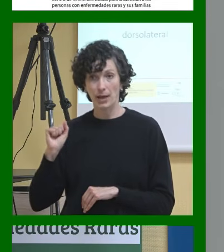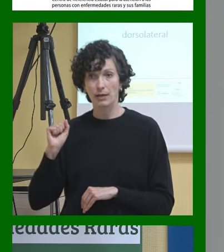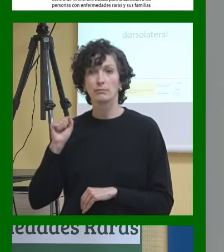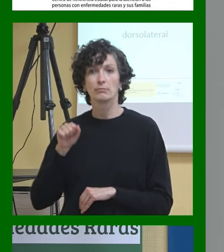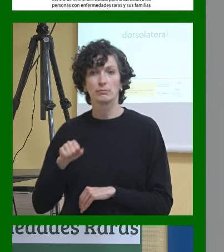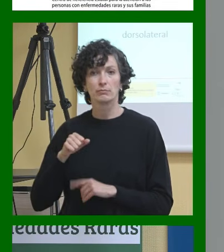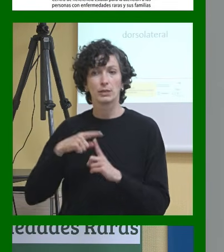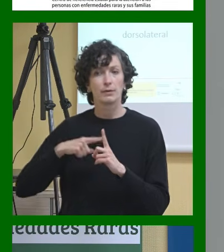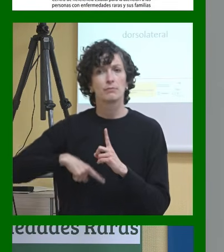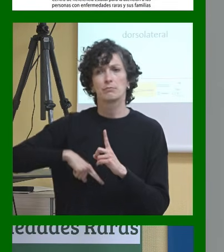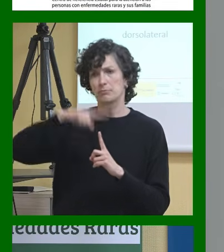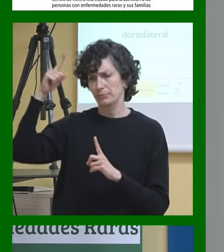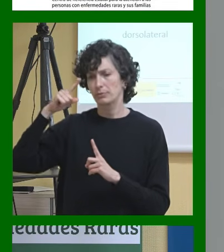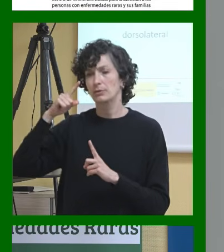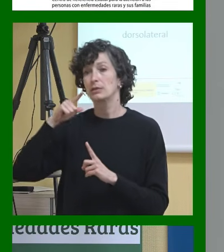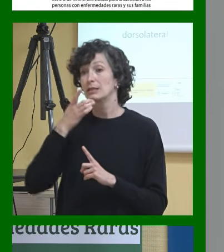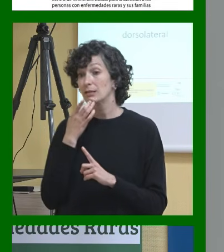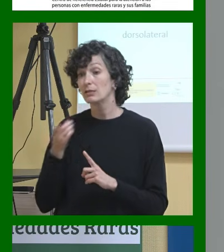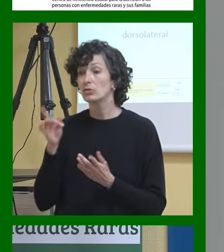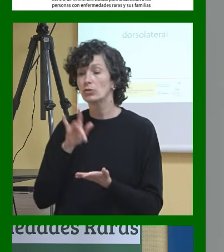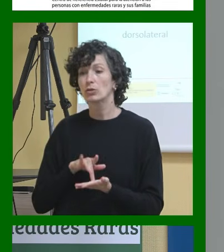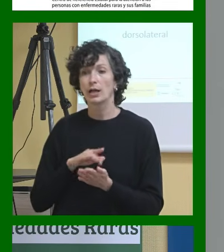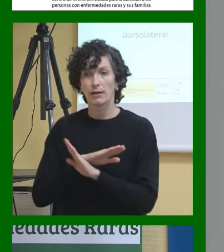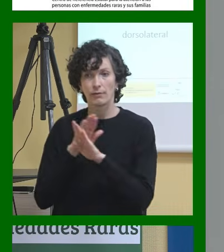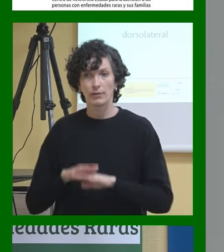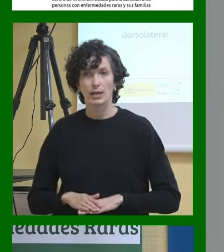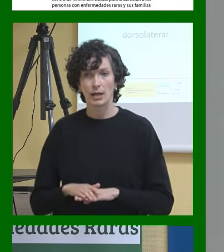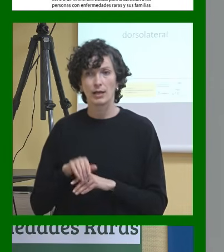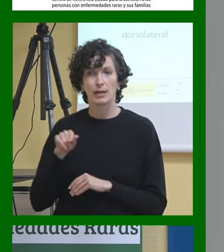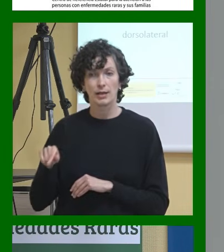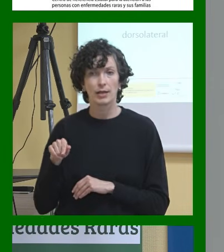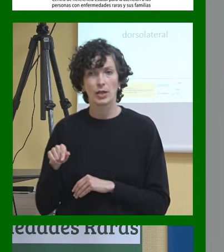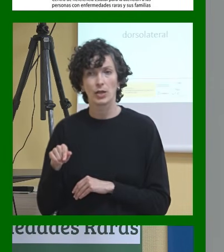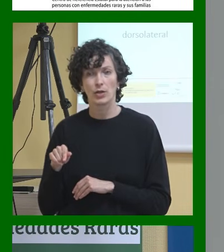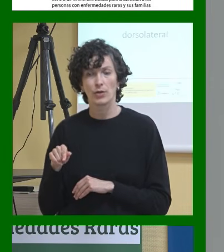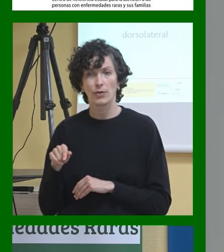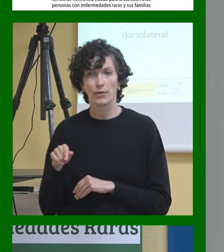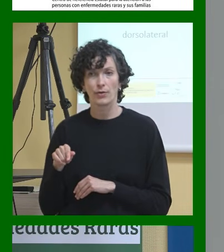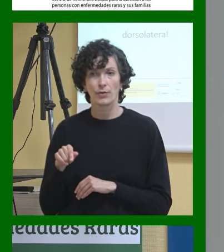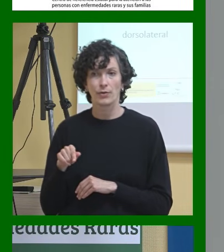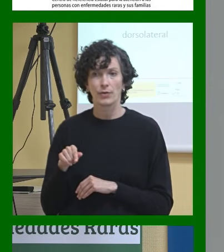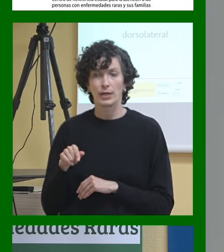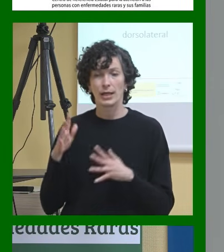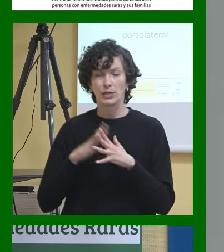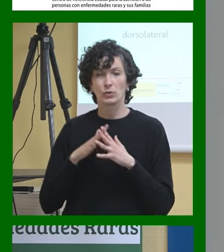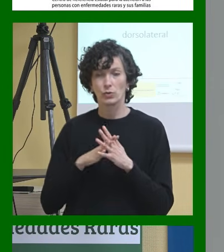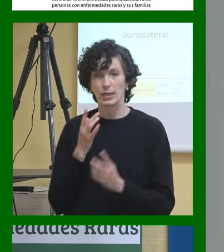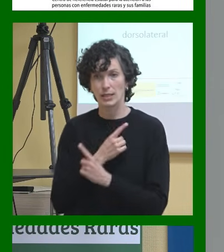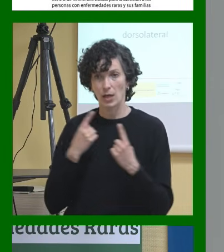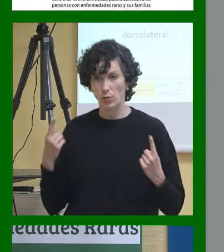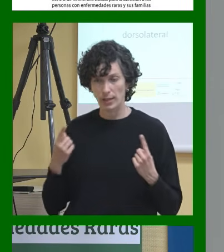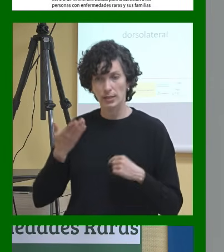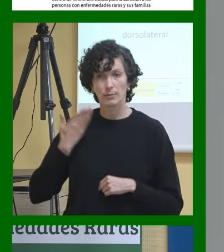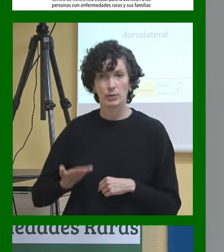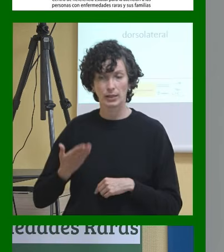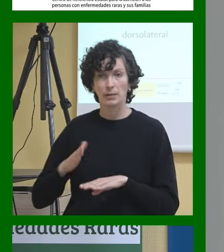cuando está elevada lo que hace es que se reduce la conectividad funcional entre algunas estructuras que son